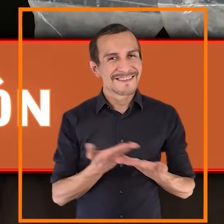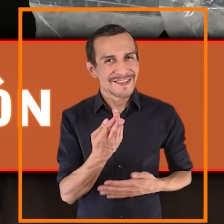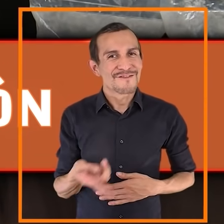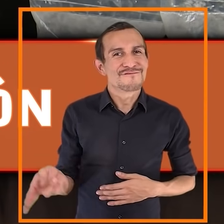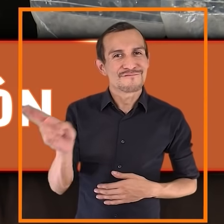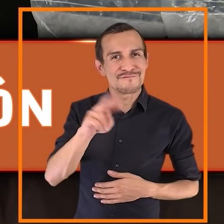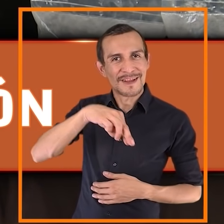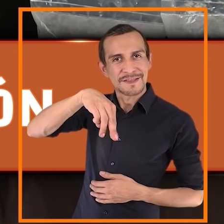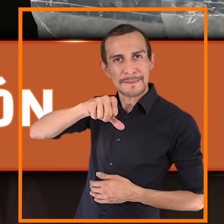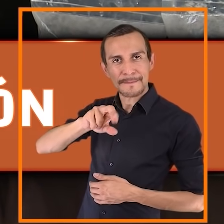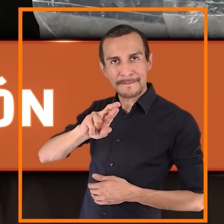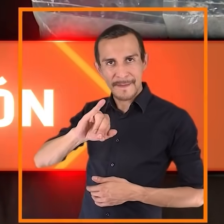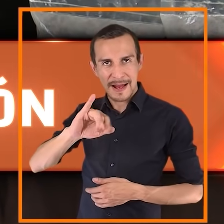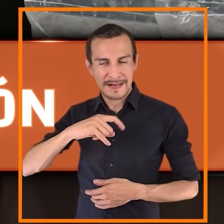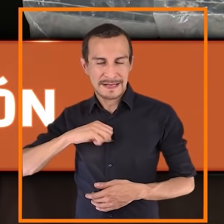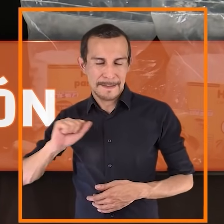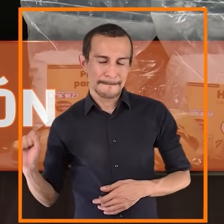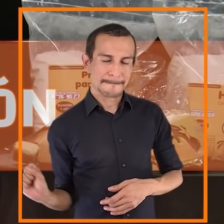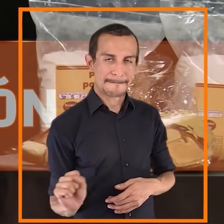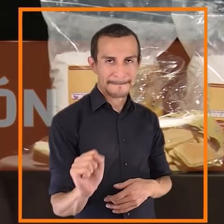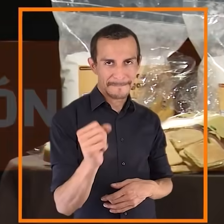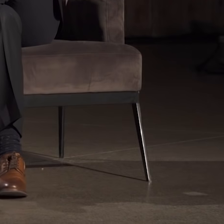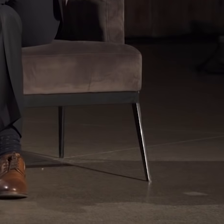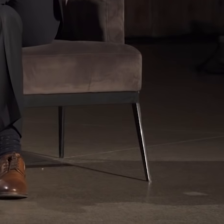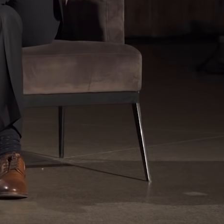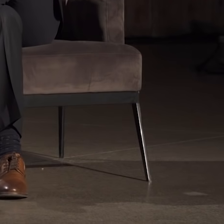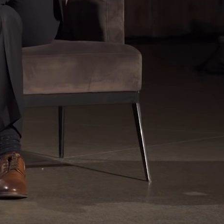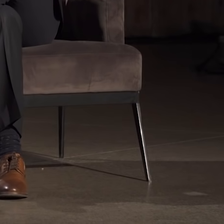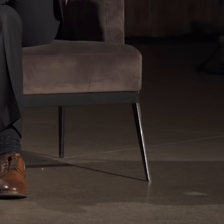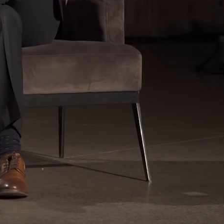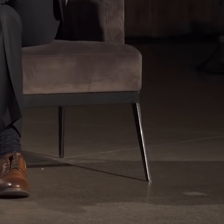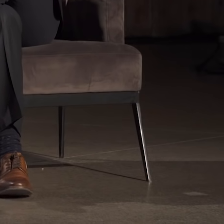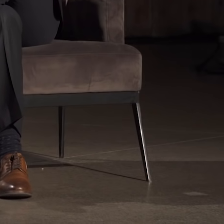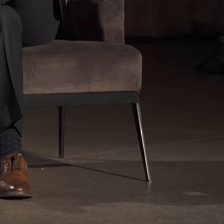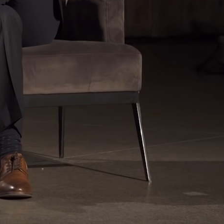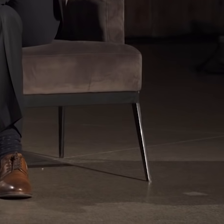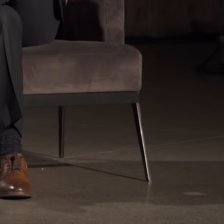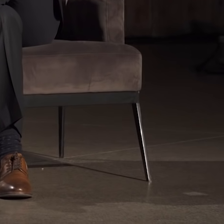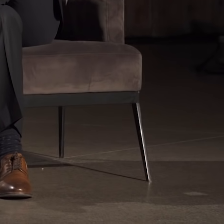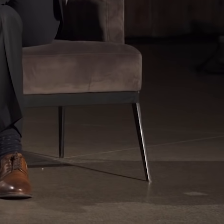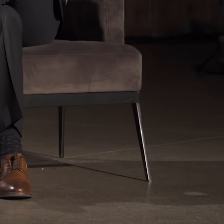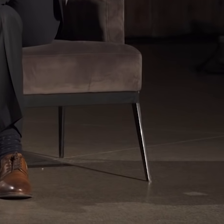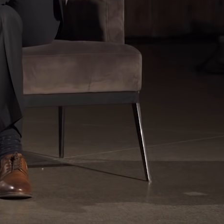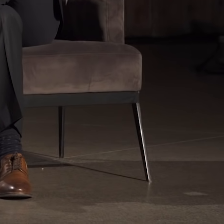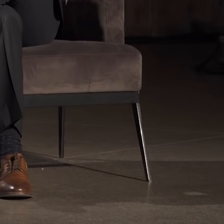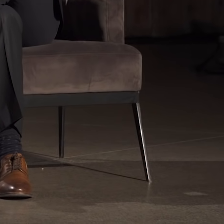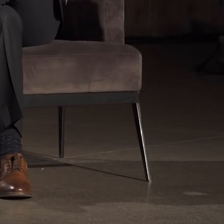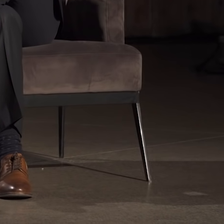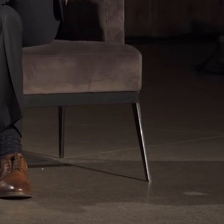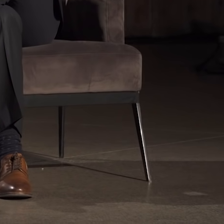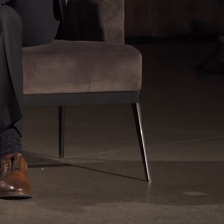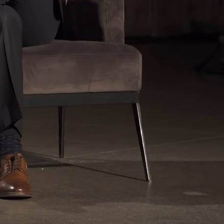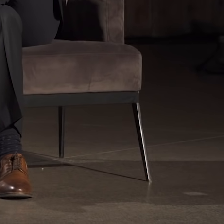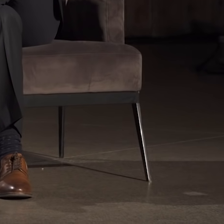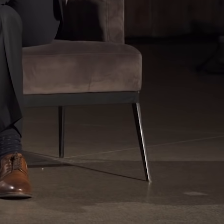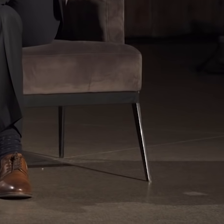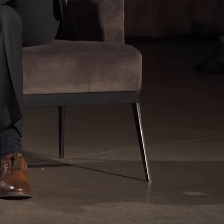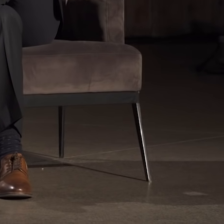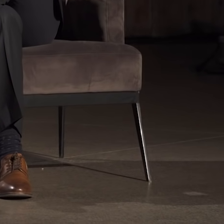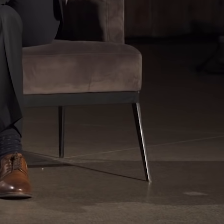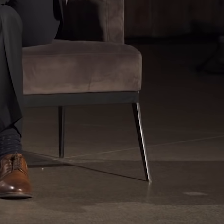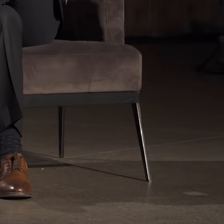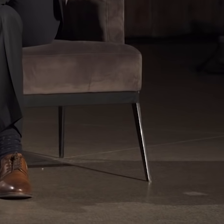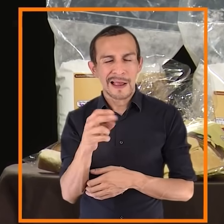Bienvenido de regreso, María. Primero que todo, encontramos que tu propósito es espectacular, loable,